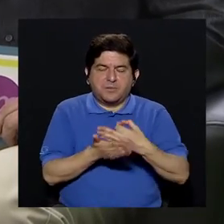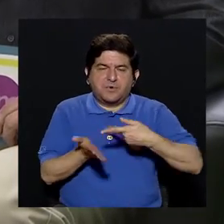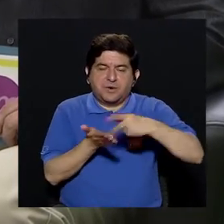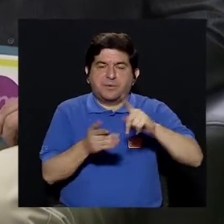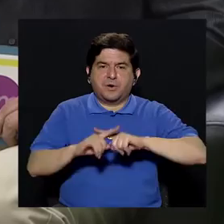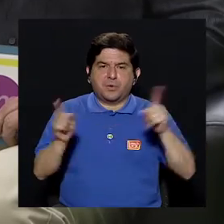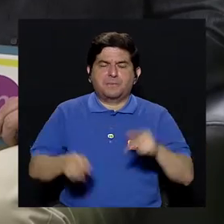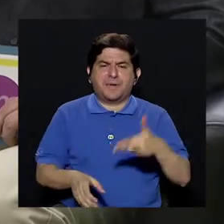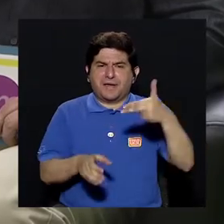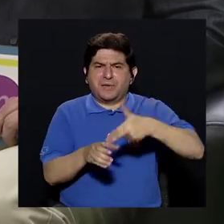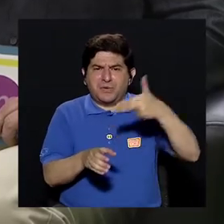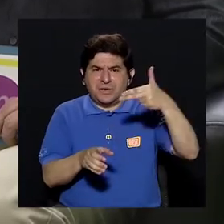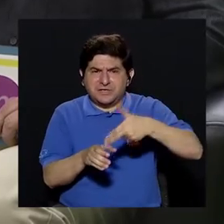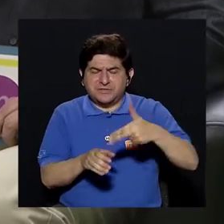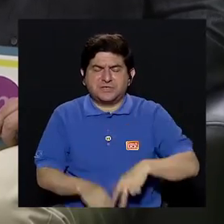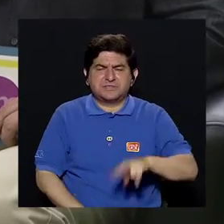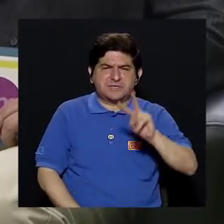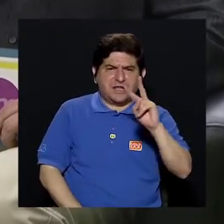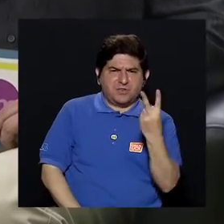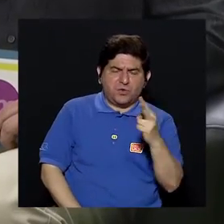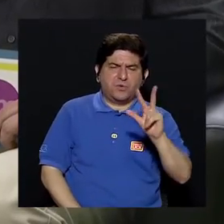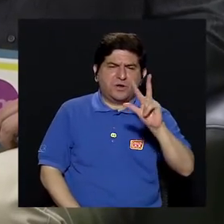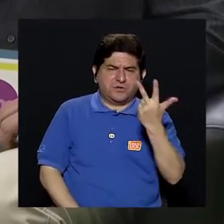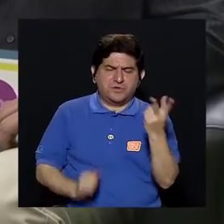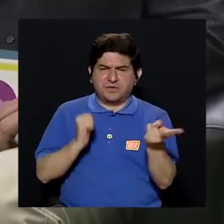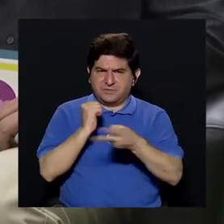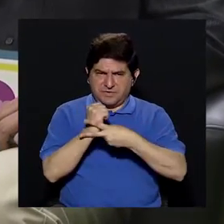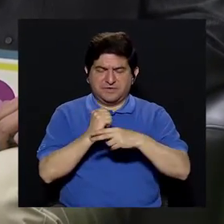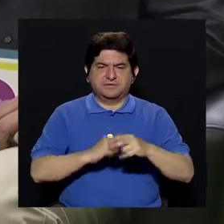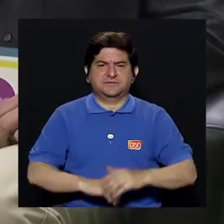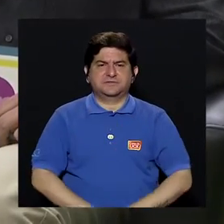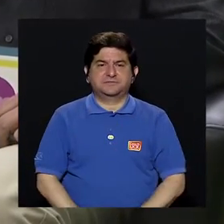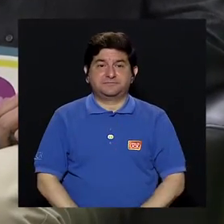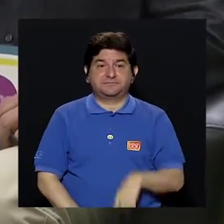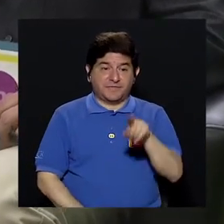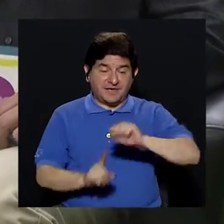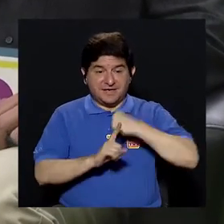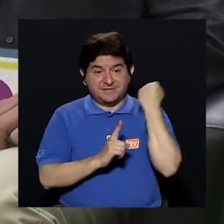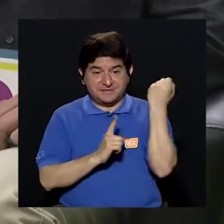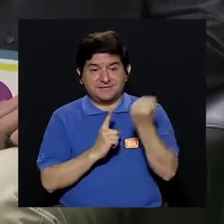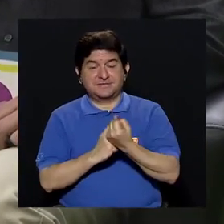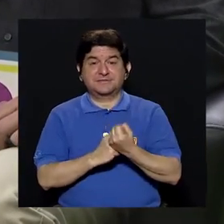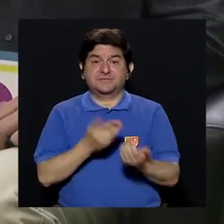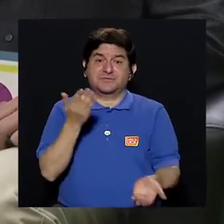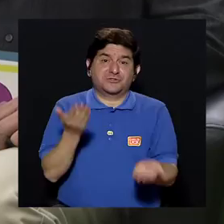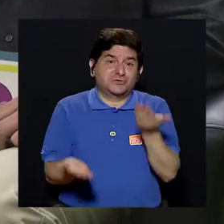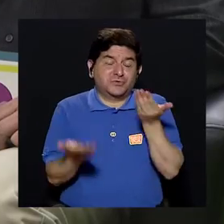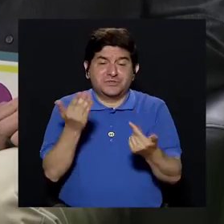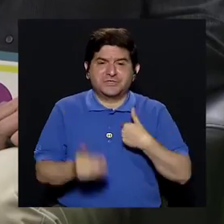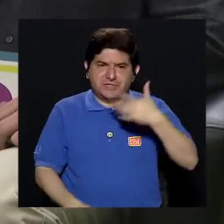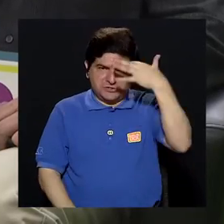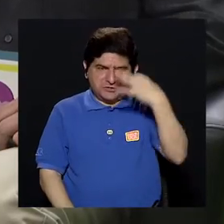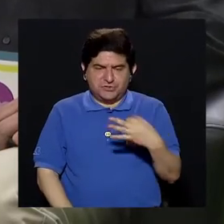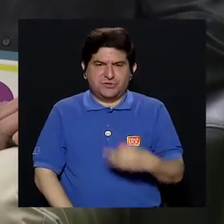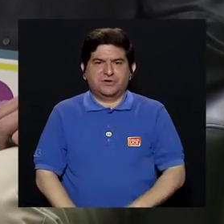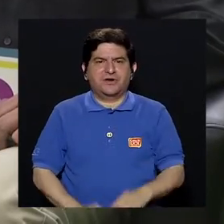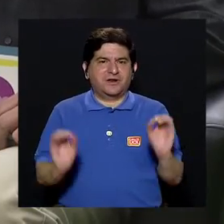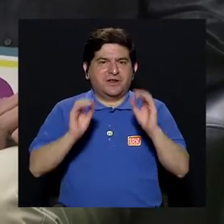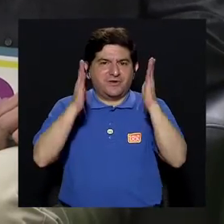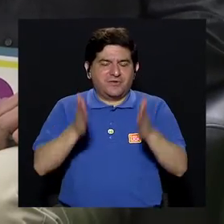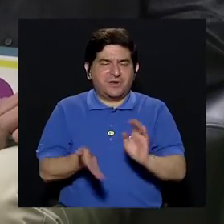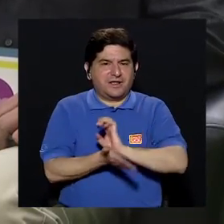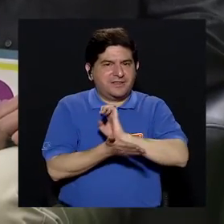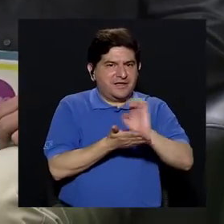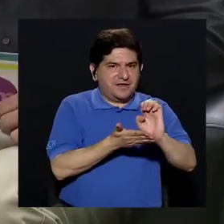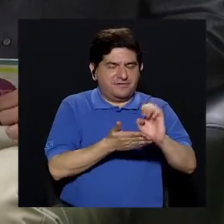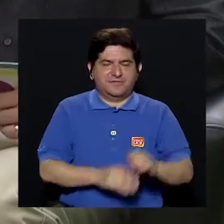lo que se gasta en gasolina casi que lo duplica o lo triplica, ¿verdad? Y esas cosas pues es, yo creo que nadie se ha escapado quien